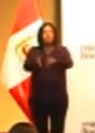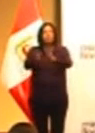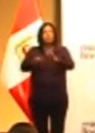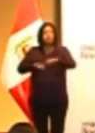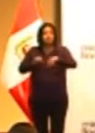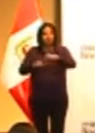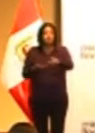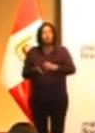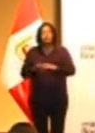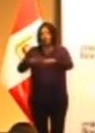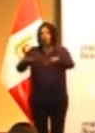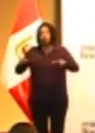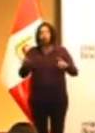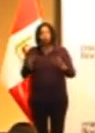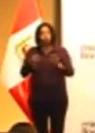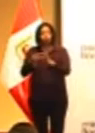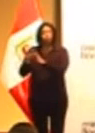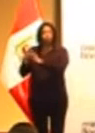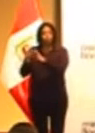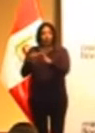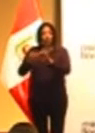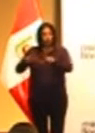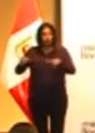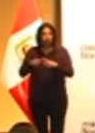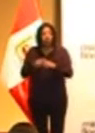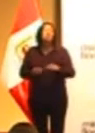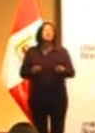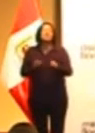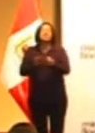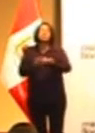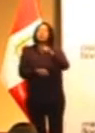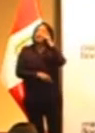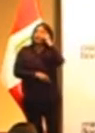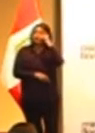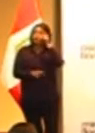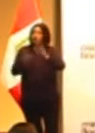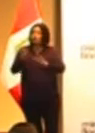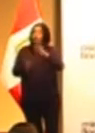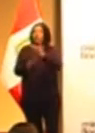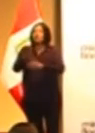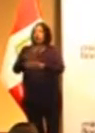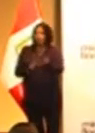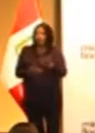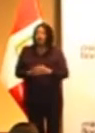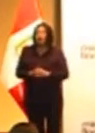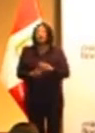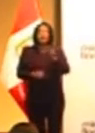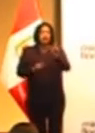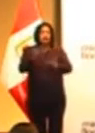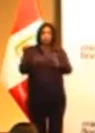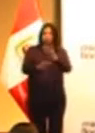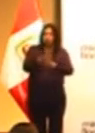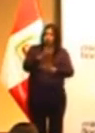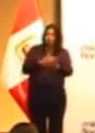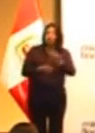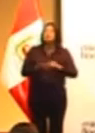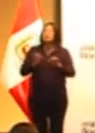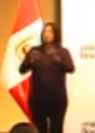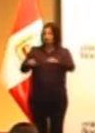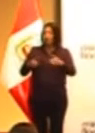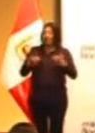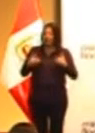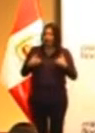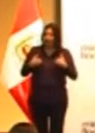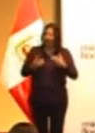la integración de estos espacios. Hemos pensado también en las personas con discapacidad, y las personas con discapacidad van a